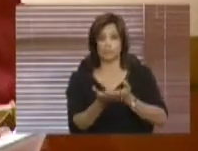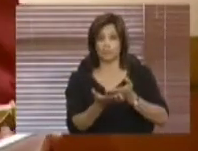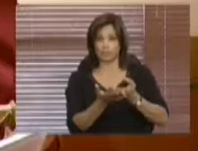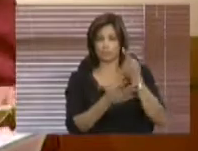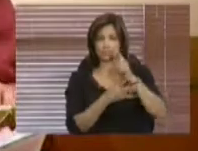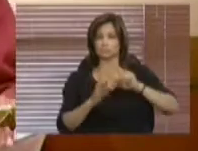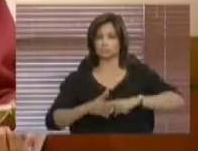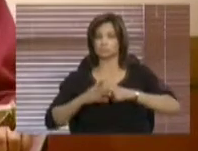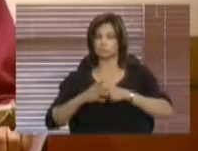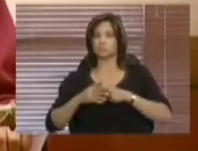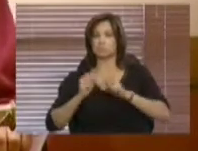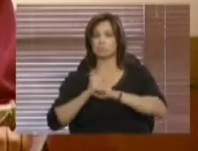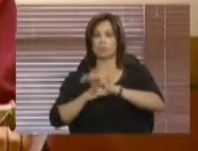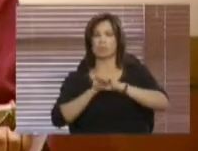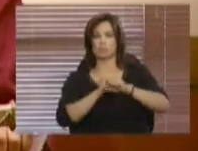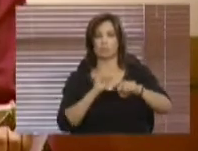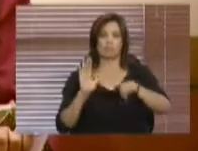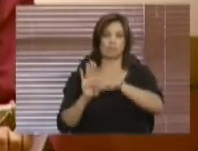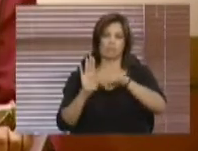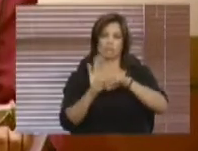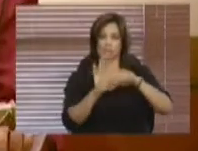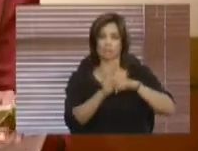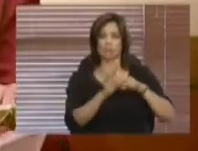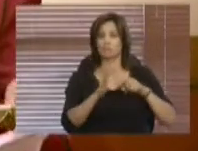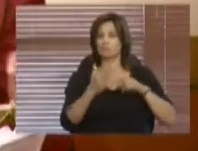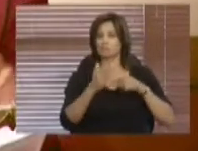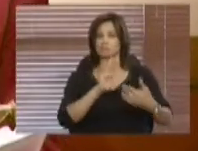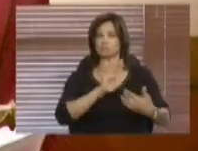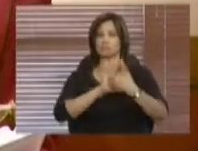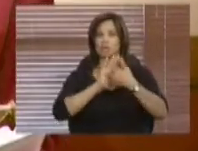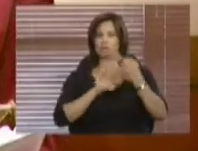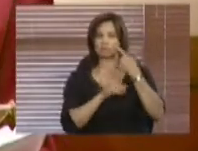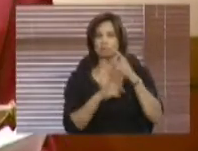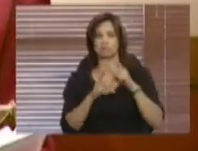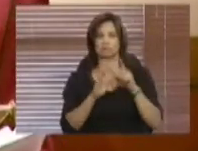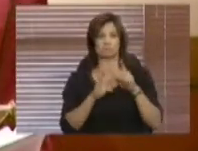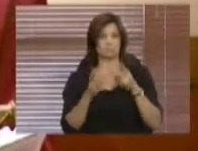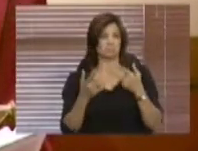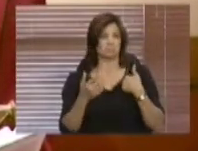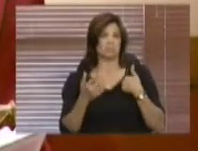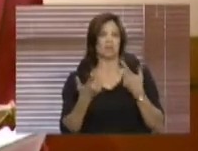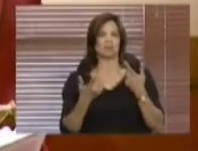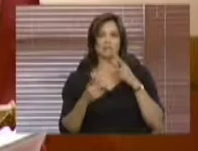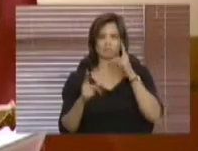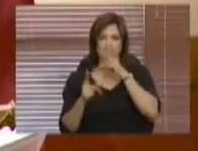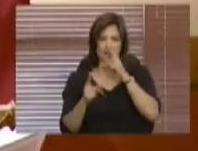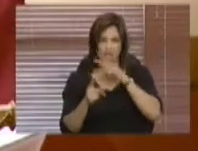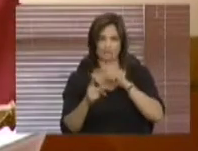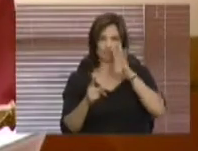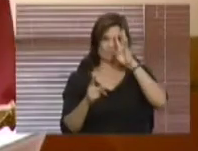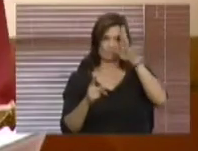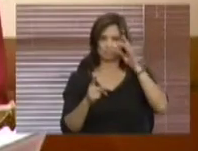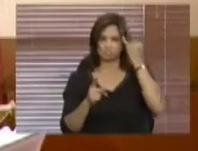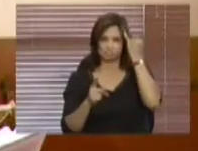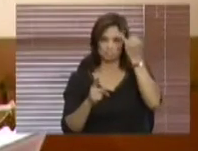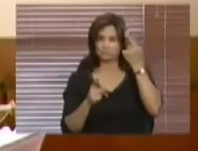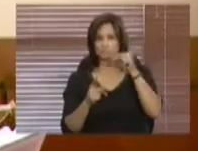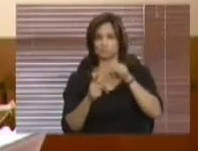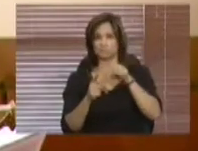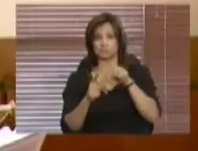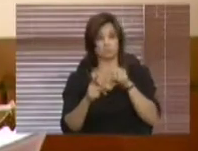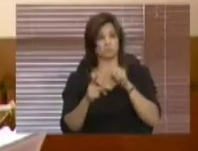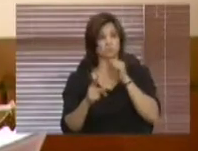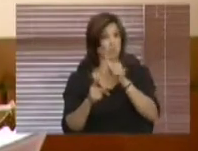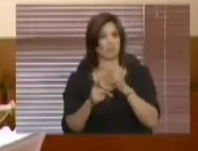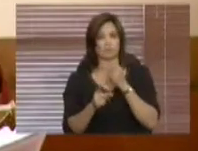se inició una campaña de descrédito contra nuestra jurisdicción, atribuyéndole falsedades en cuanto a la